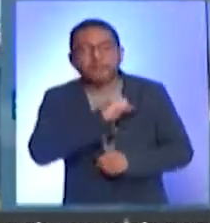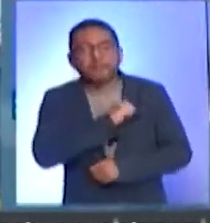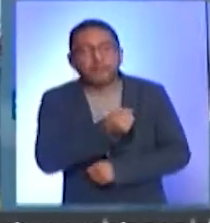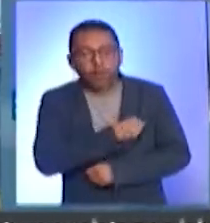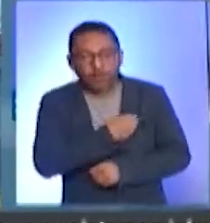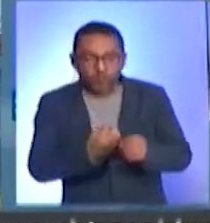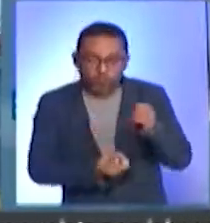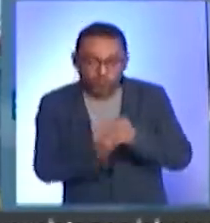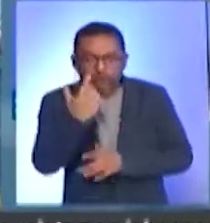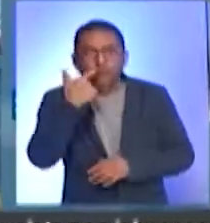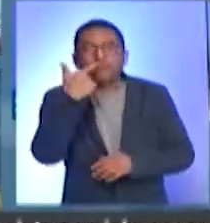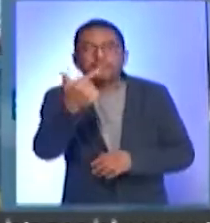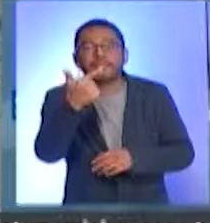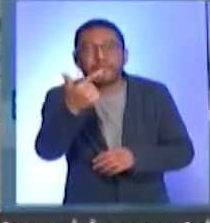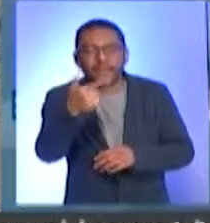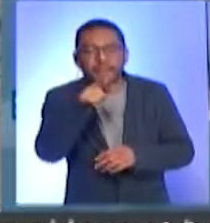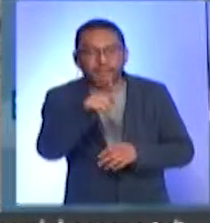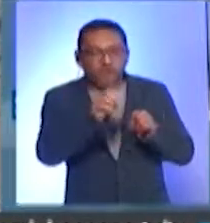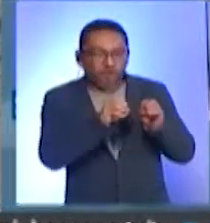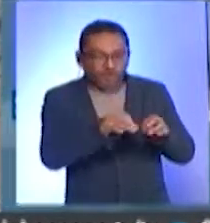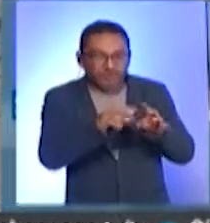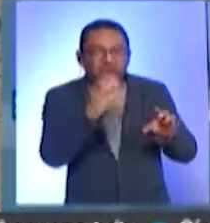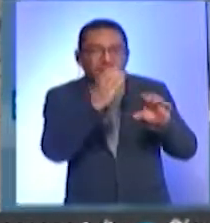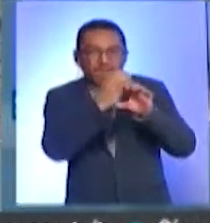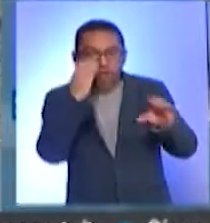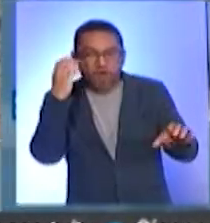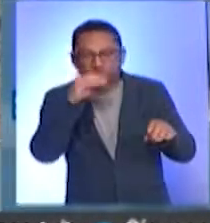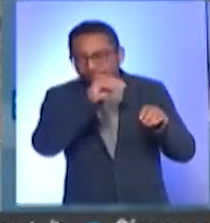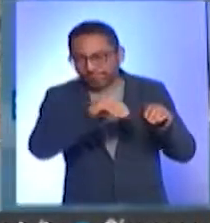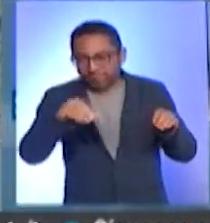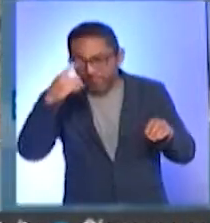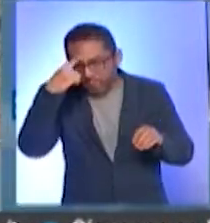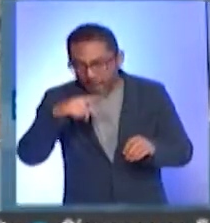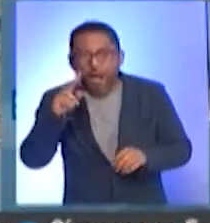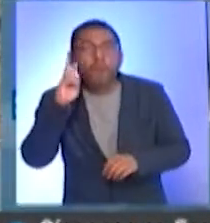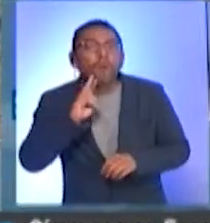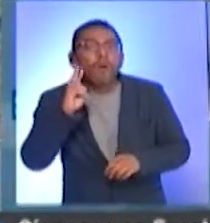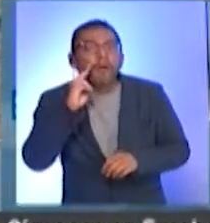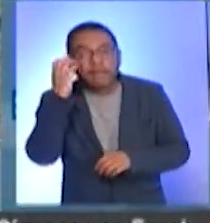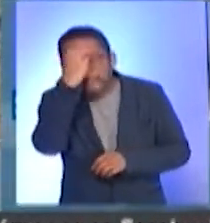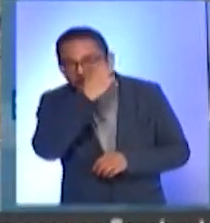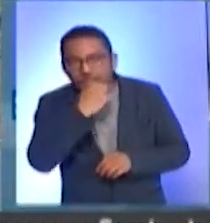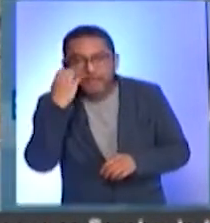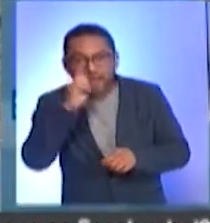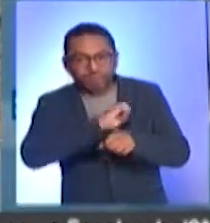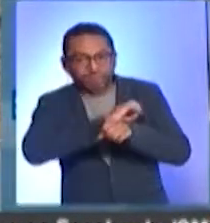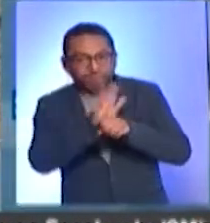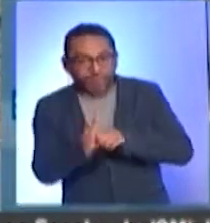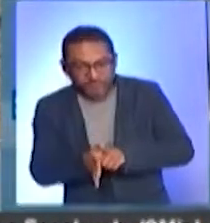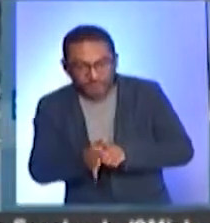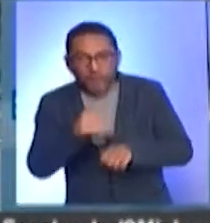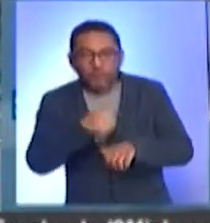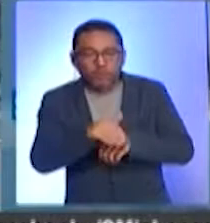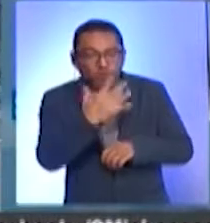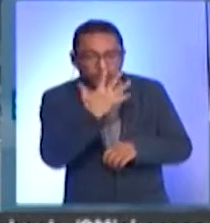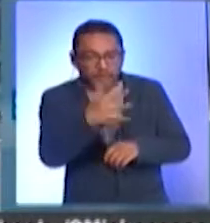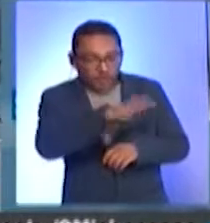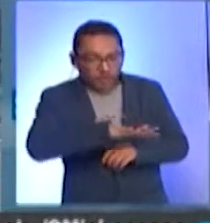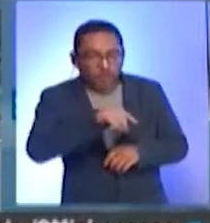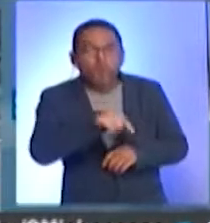siete módulos para toma de muestras kobe 19 en municipios que forman parte de la jurisdicción sanitaria 5 uruapan